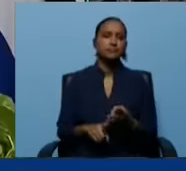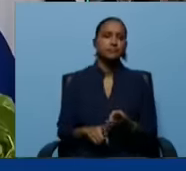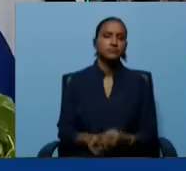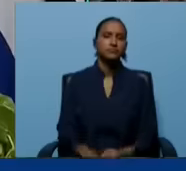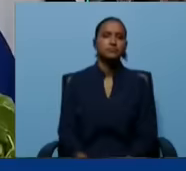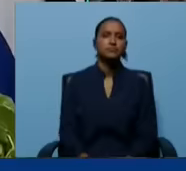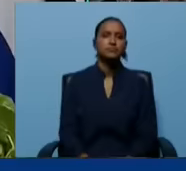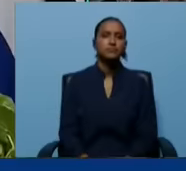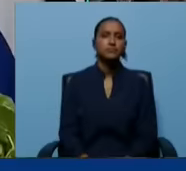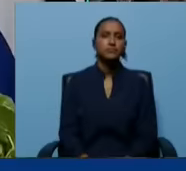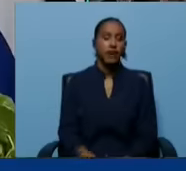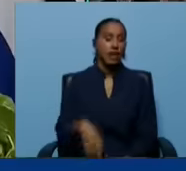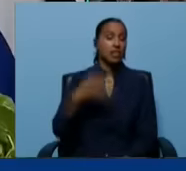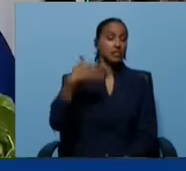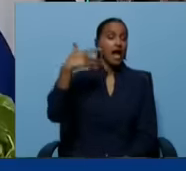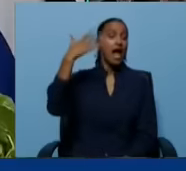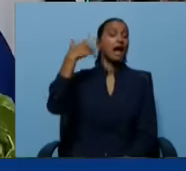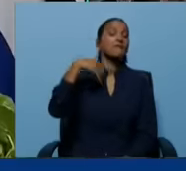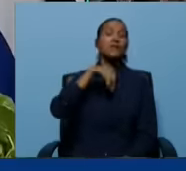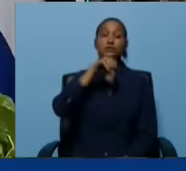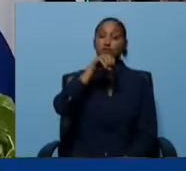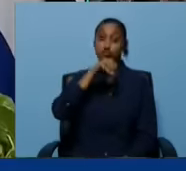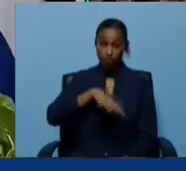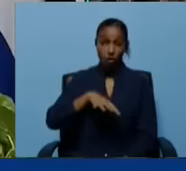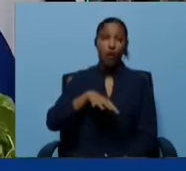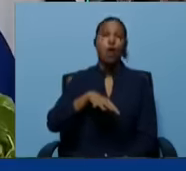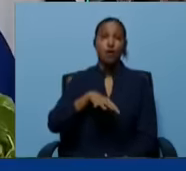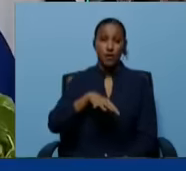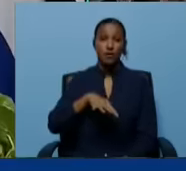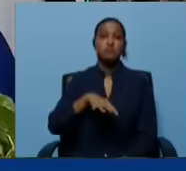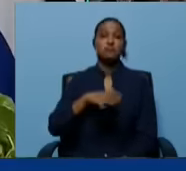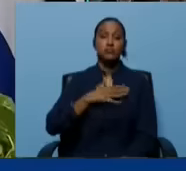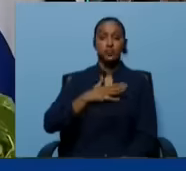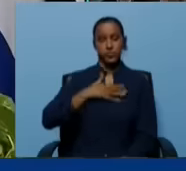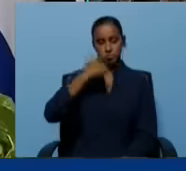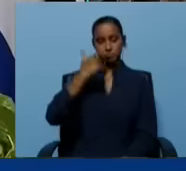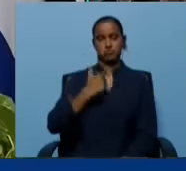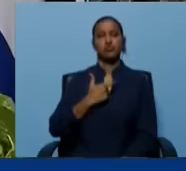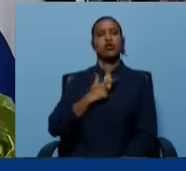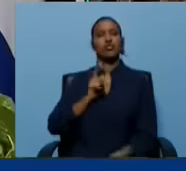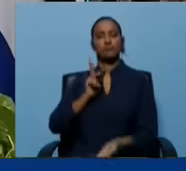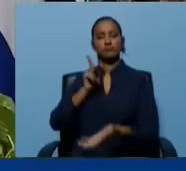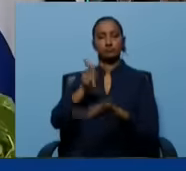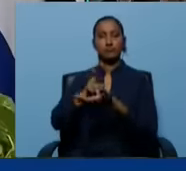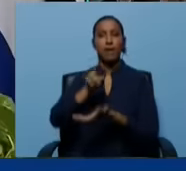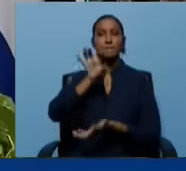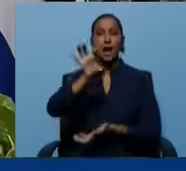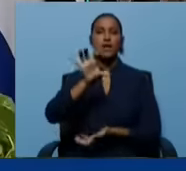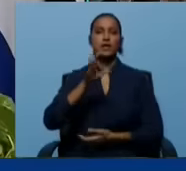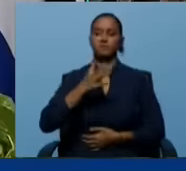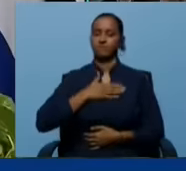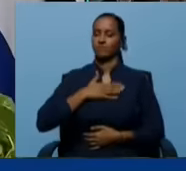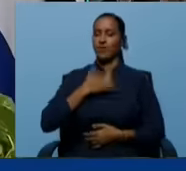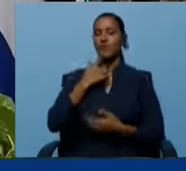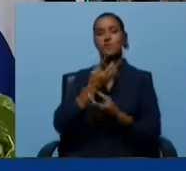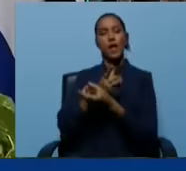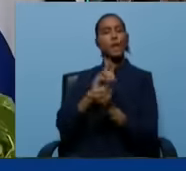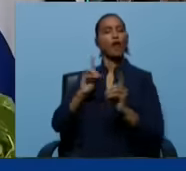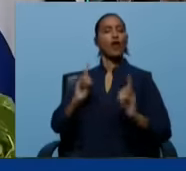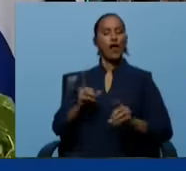que en esa época eran democráticos, se presentaban como democráticos, donde